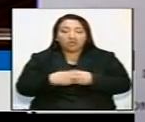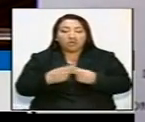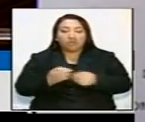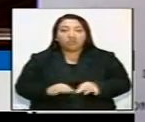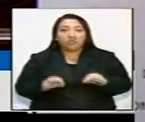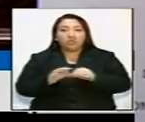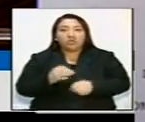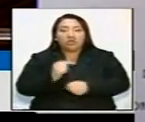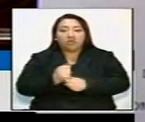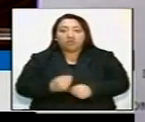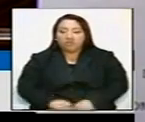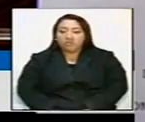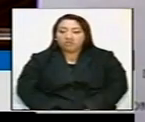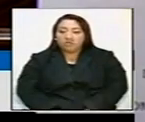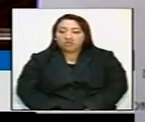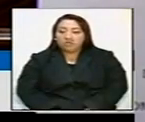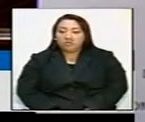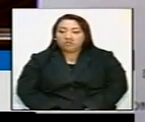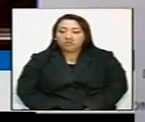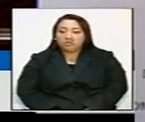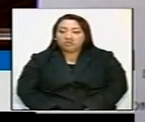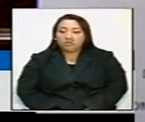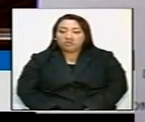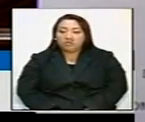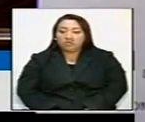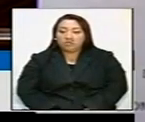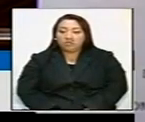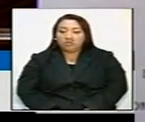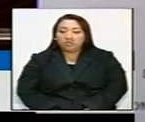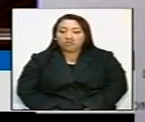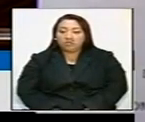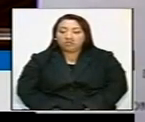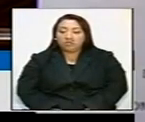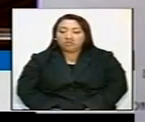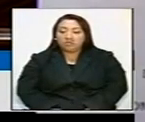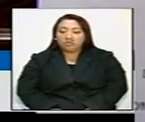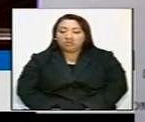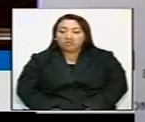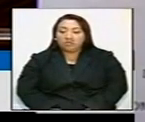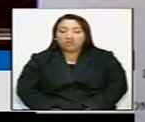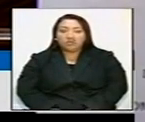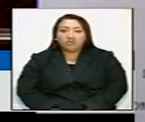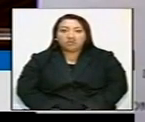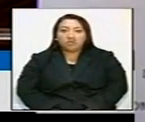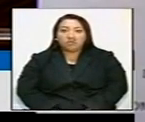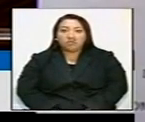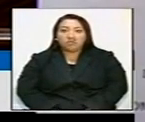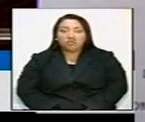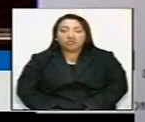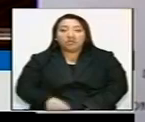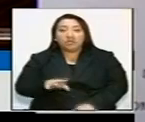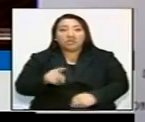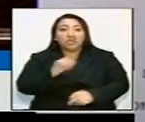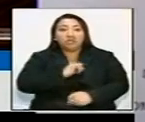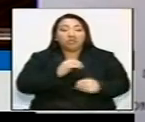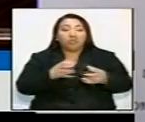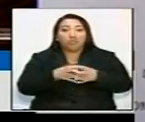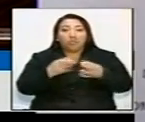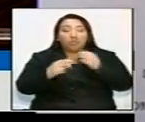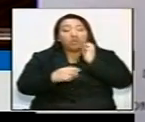medidas. A veces se entiende que de por sí el sector público ya está también articulado, pero es